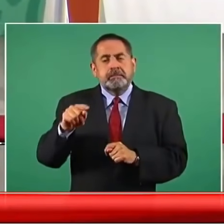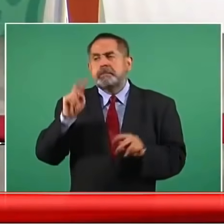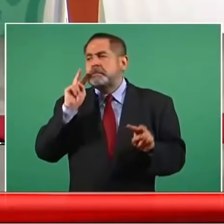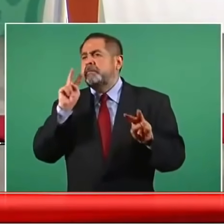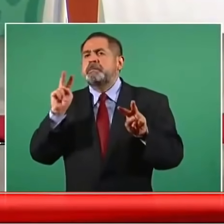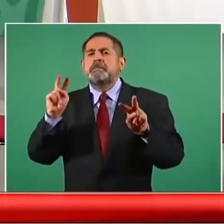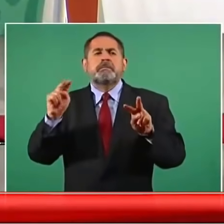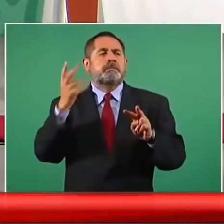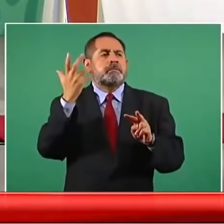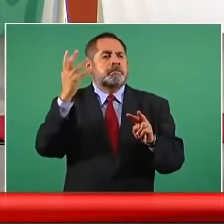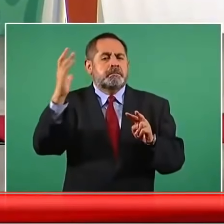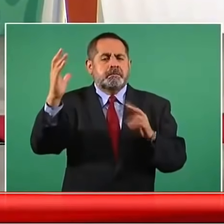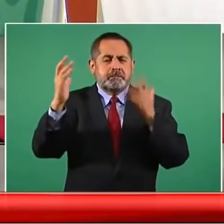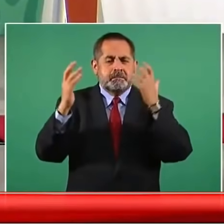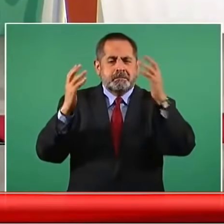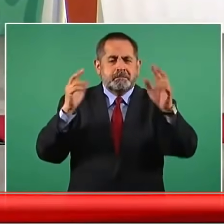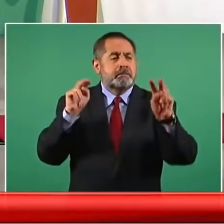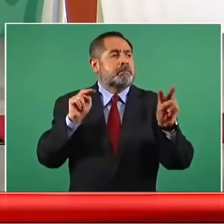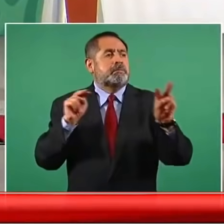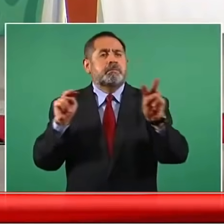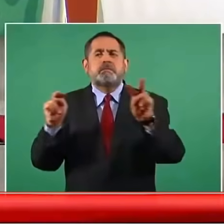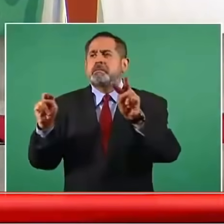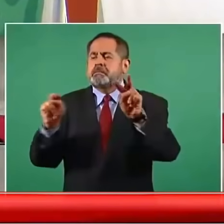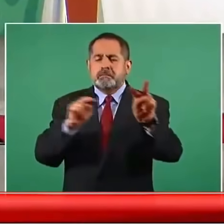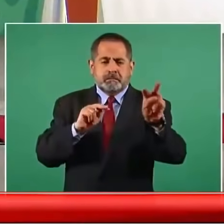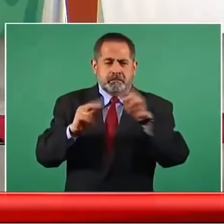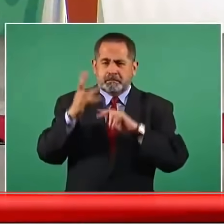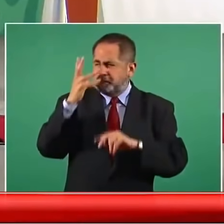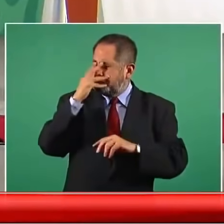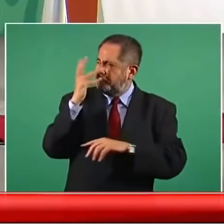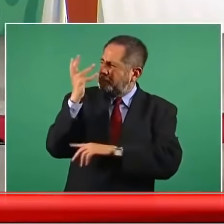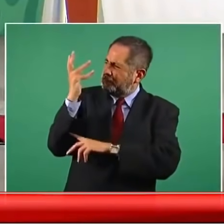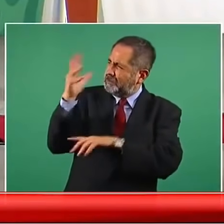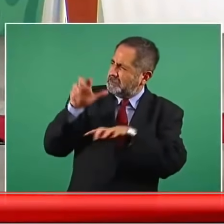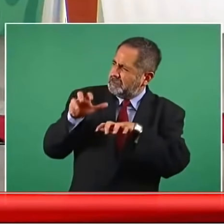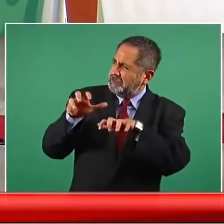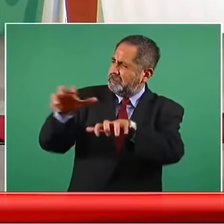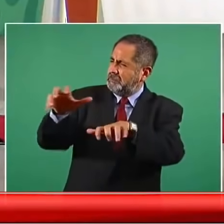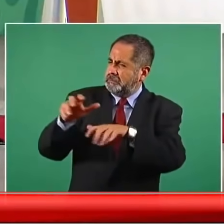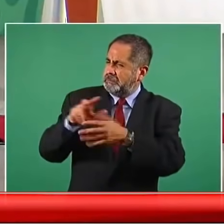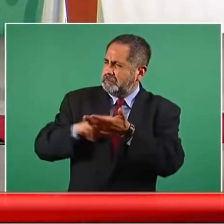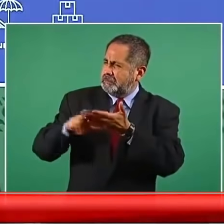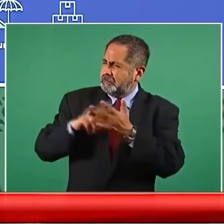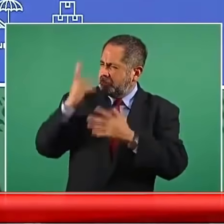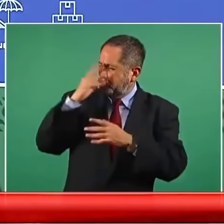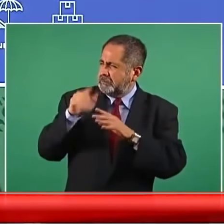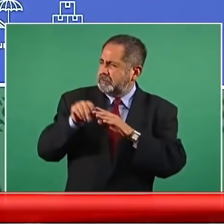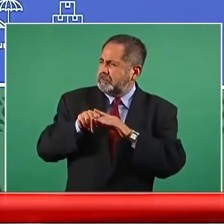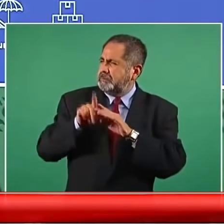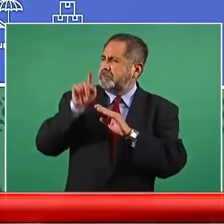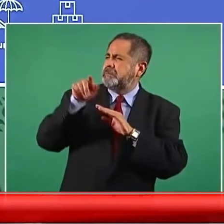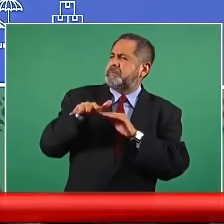panorámico, que va a estar viéndose la selva verde y en el fondo